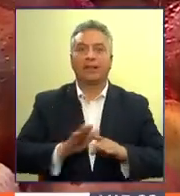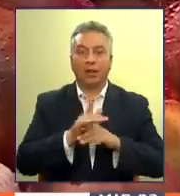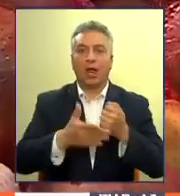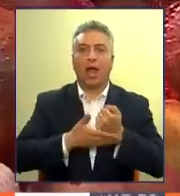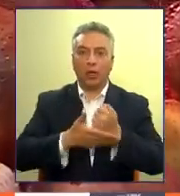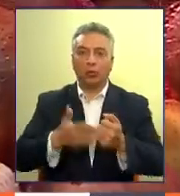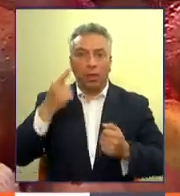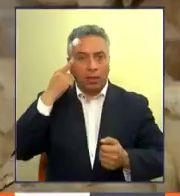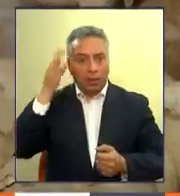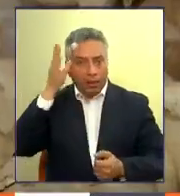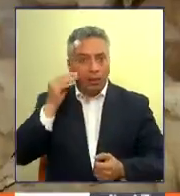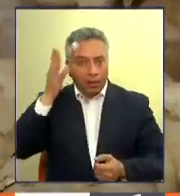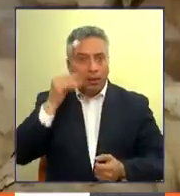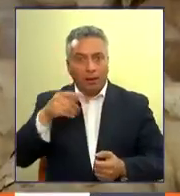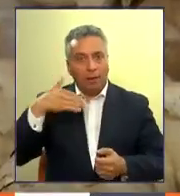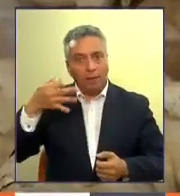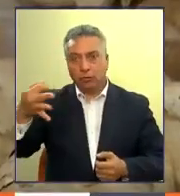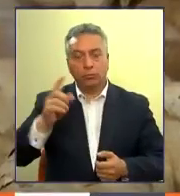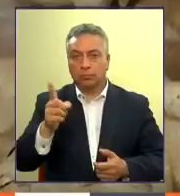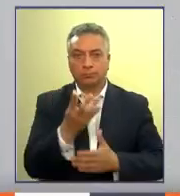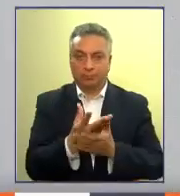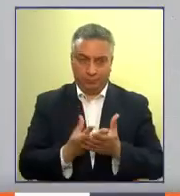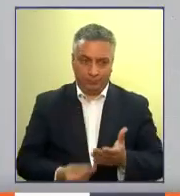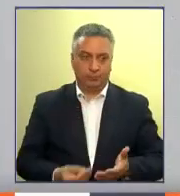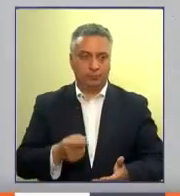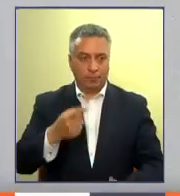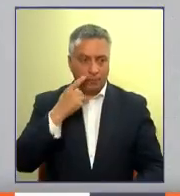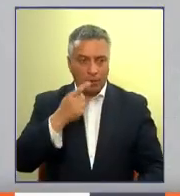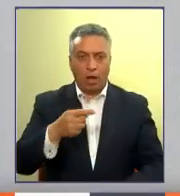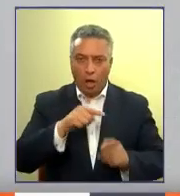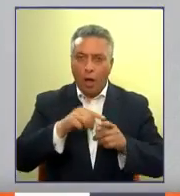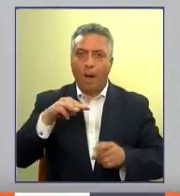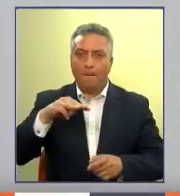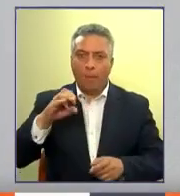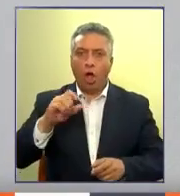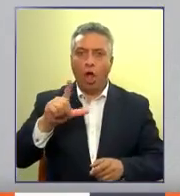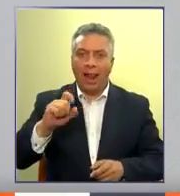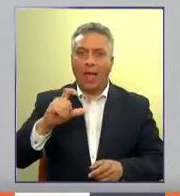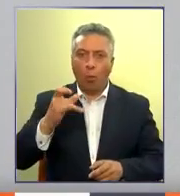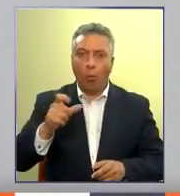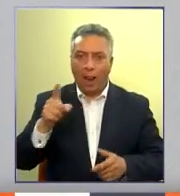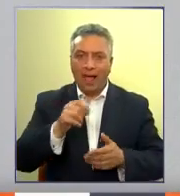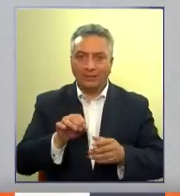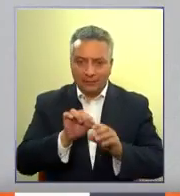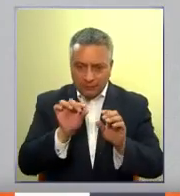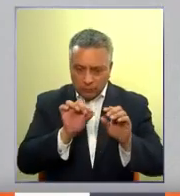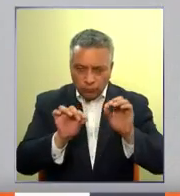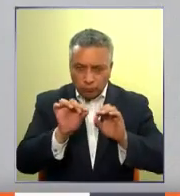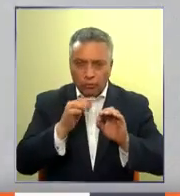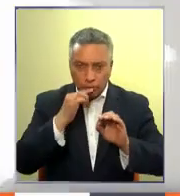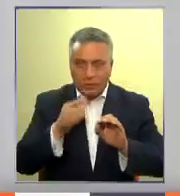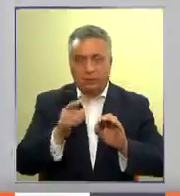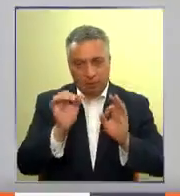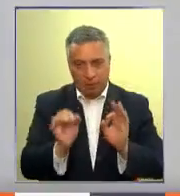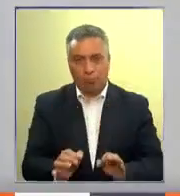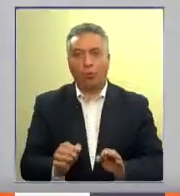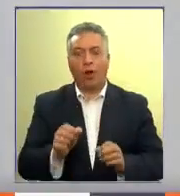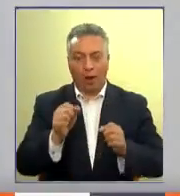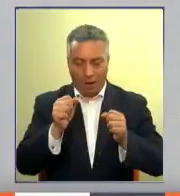Empezamos a buscar diferentes tipos de moléculas y compuestos naturales que pudiesen tener una